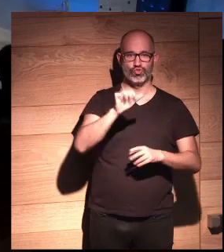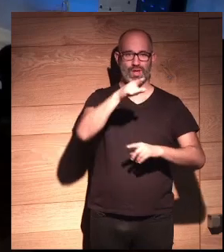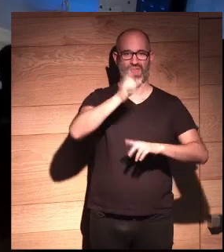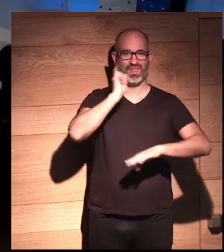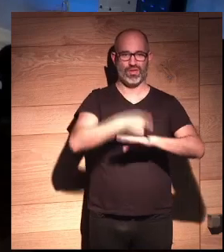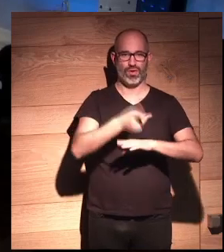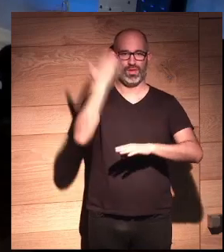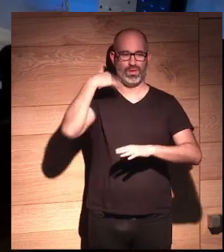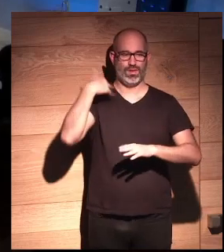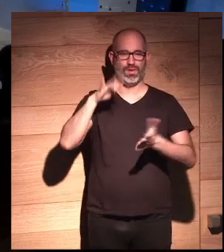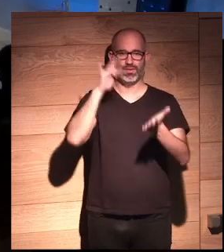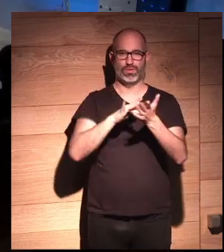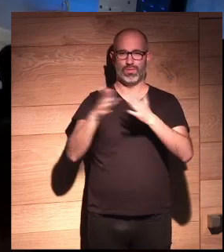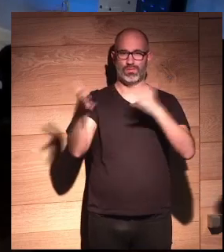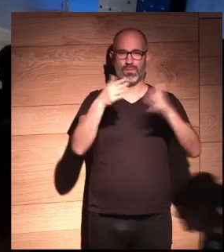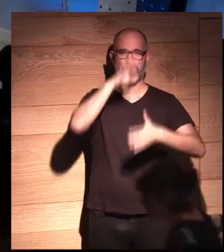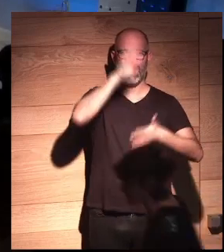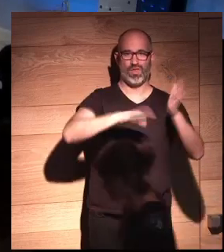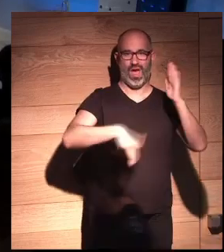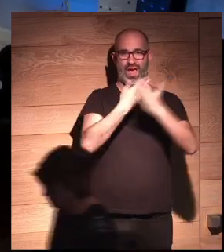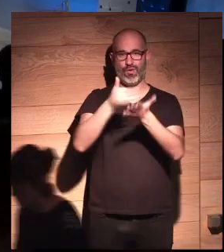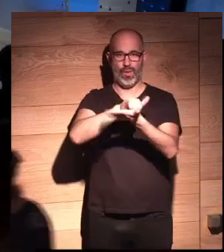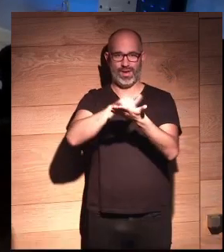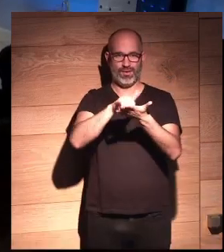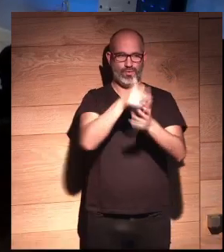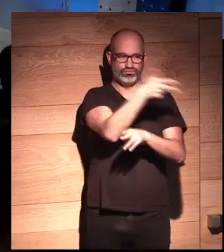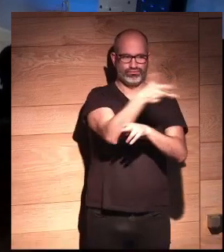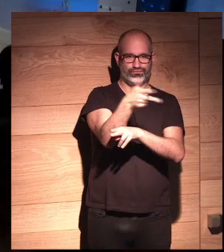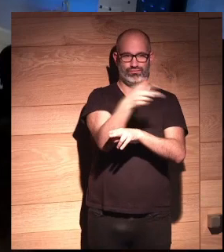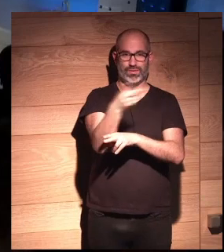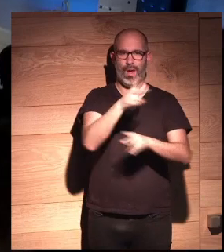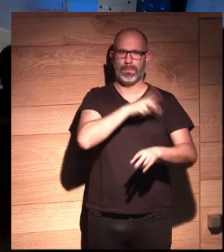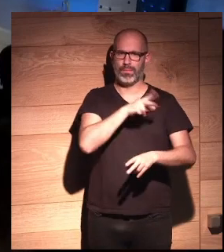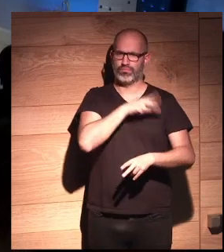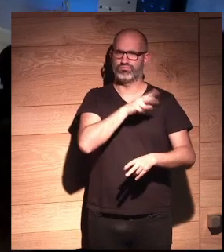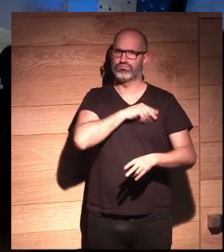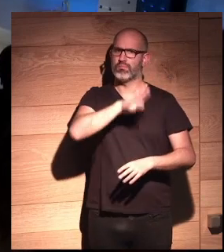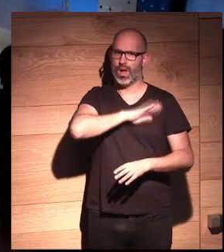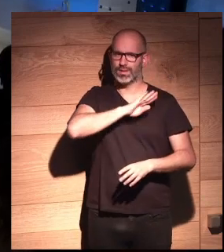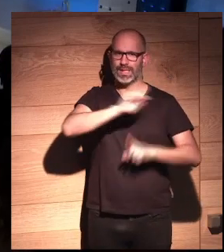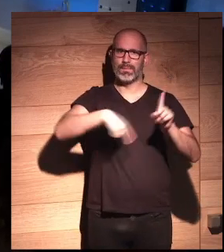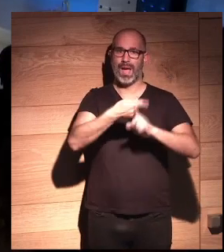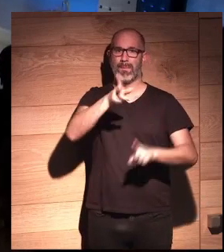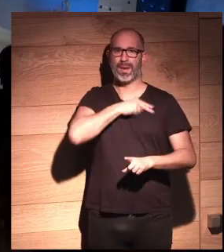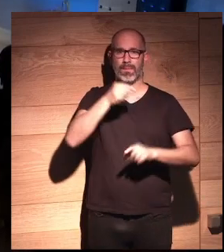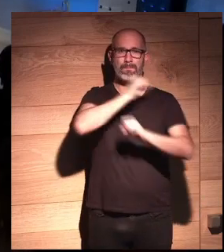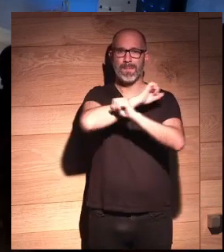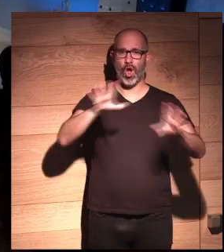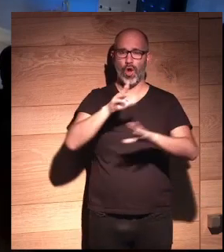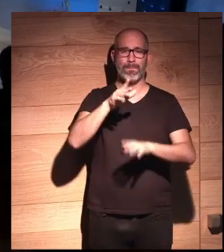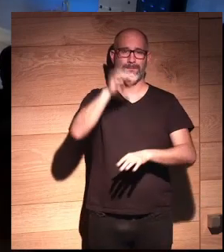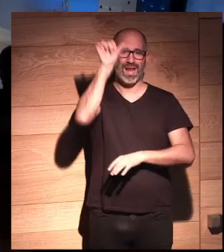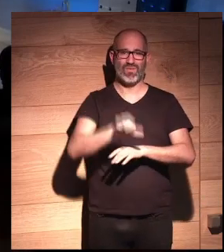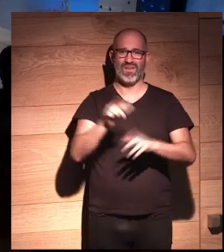dirigió la rodó entre Barcelona y Nueva York. Recibió bastantes premios. Recibió de hecho el premio a la mejor película en el